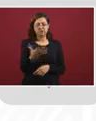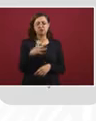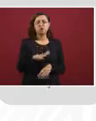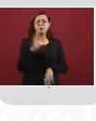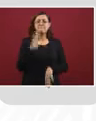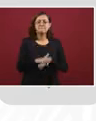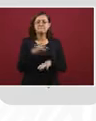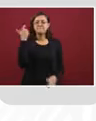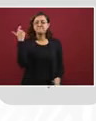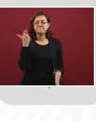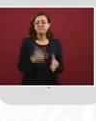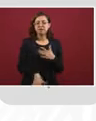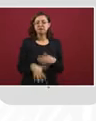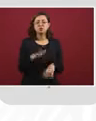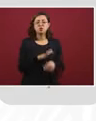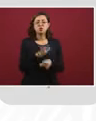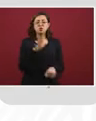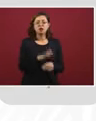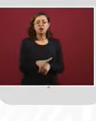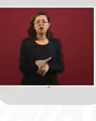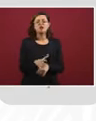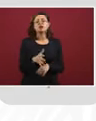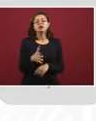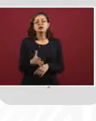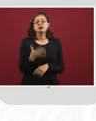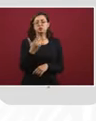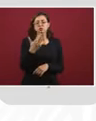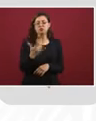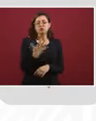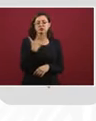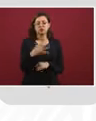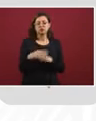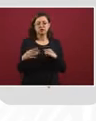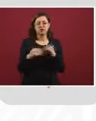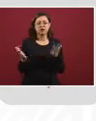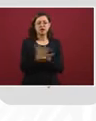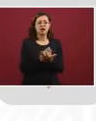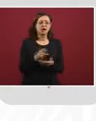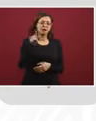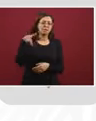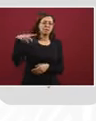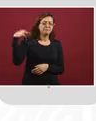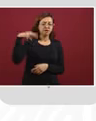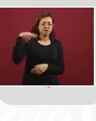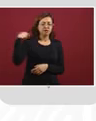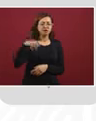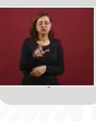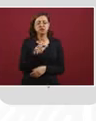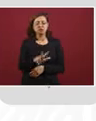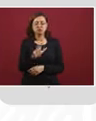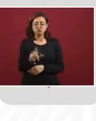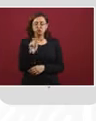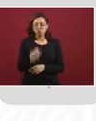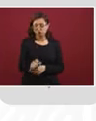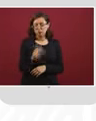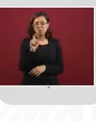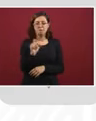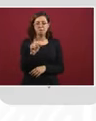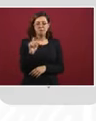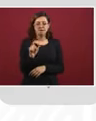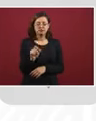más económico con un margen de 55 centavos lo encontramos en Veracruz, a 18.20 por litro, Luz